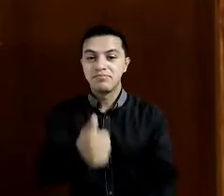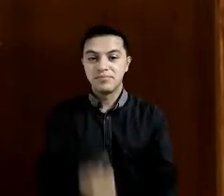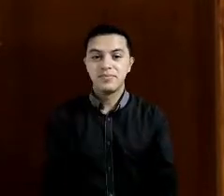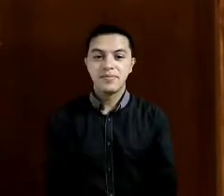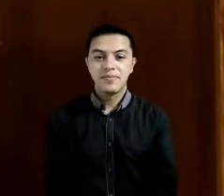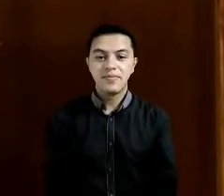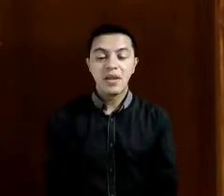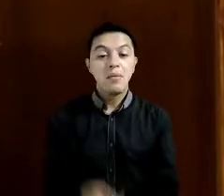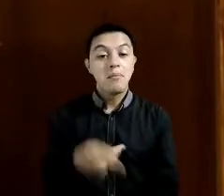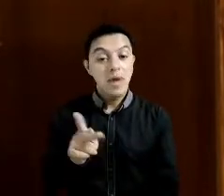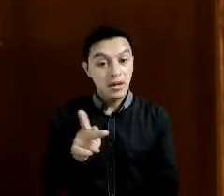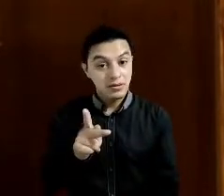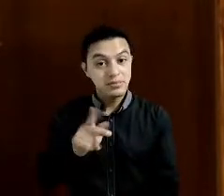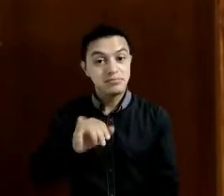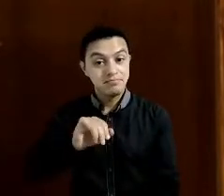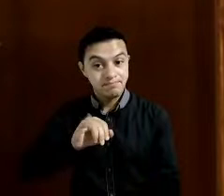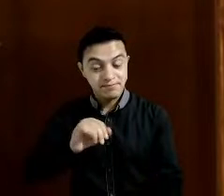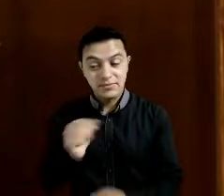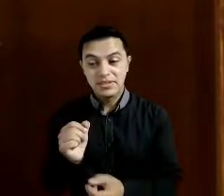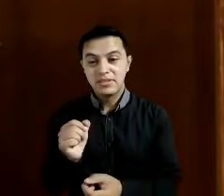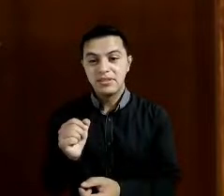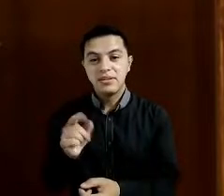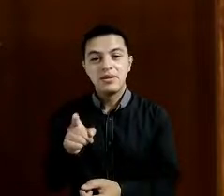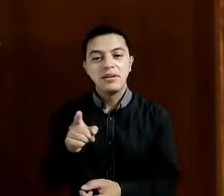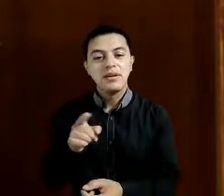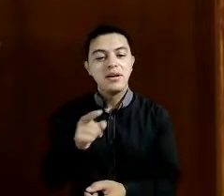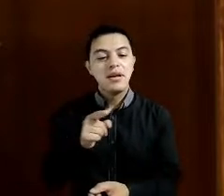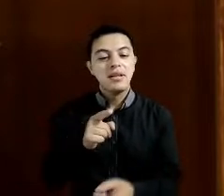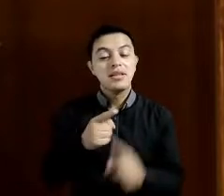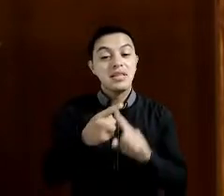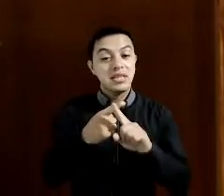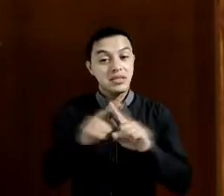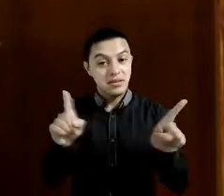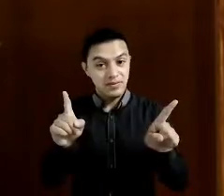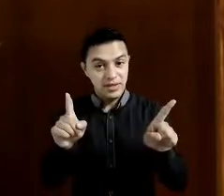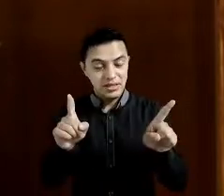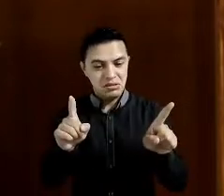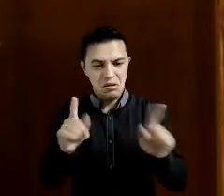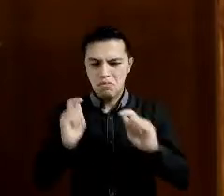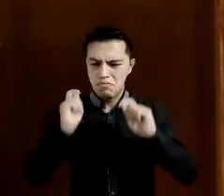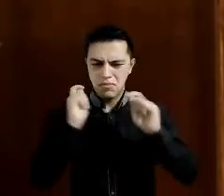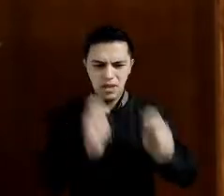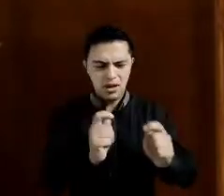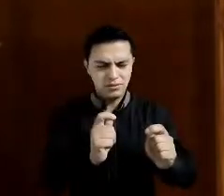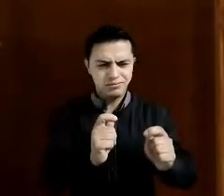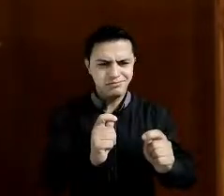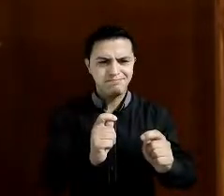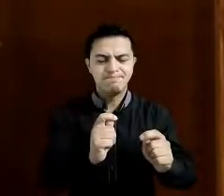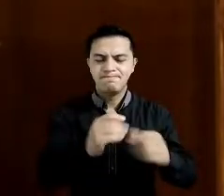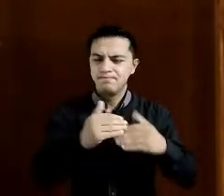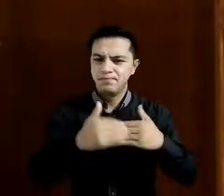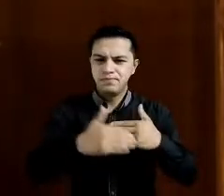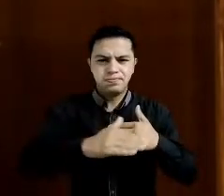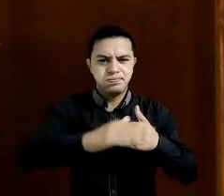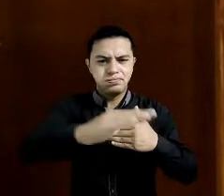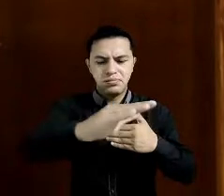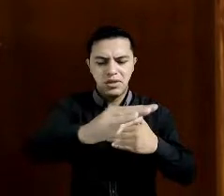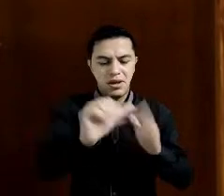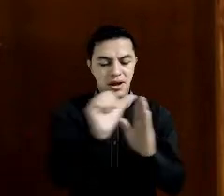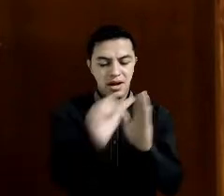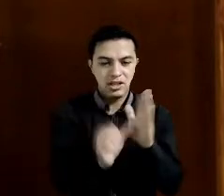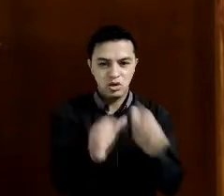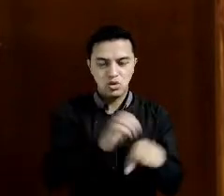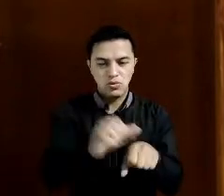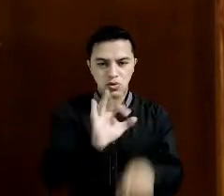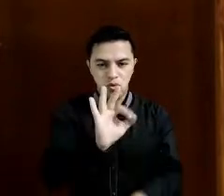tienen derecho a un nombramiento definitivo de acuerdo con lo establecido en el artículo 43 de la